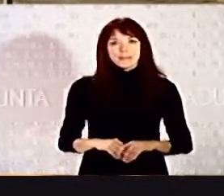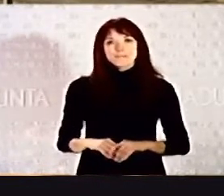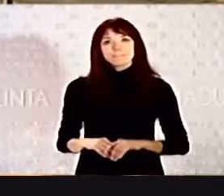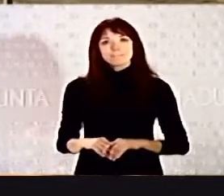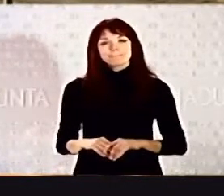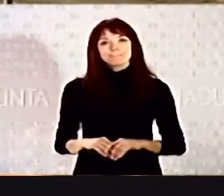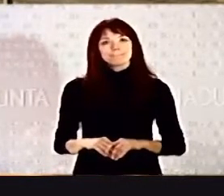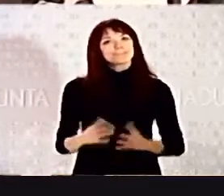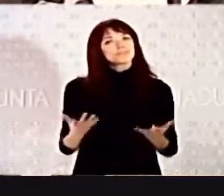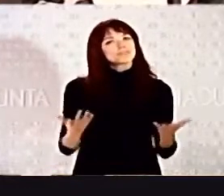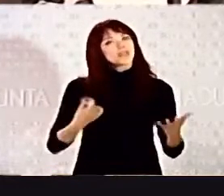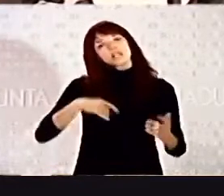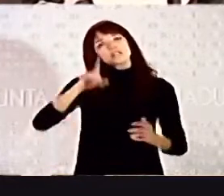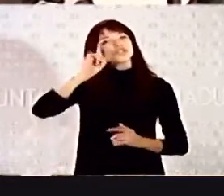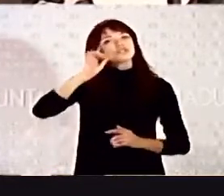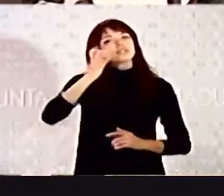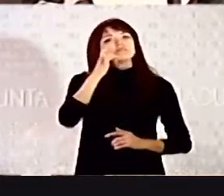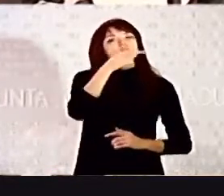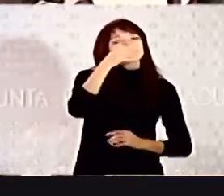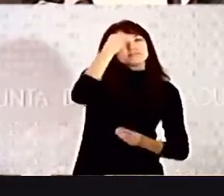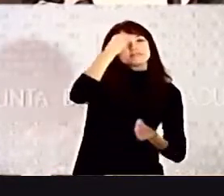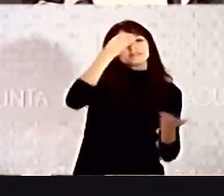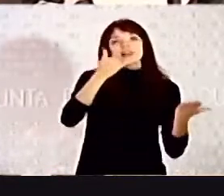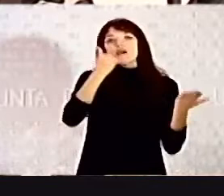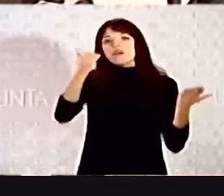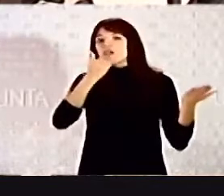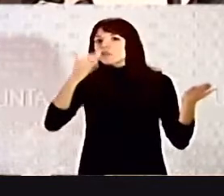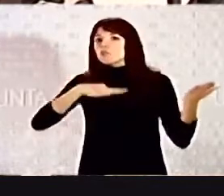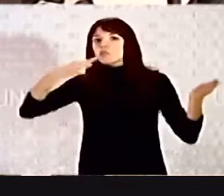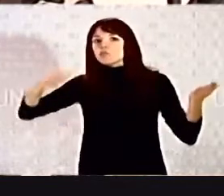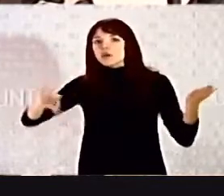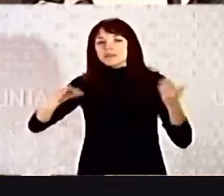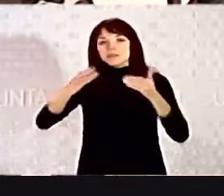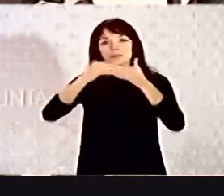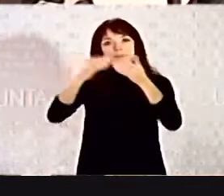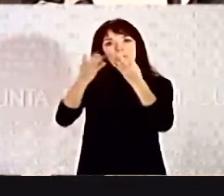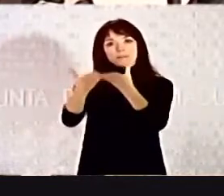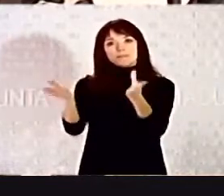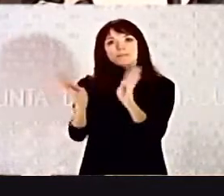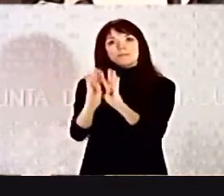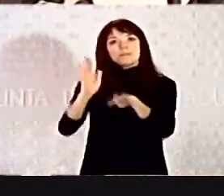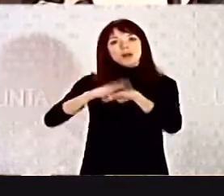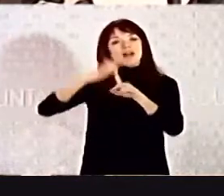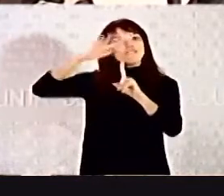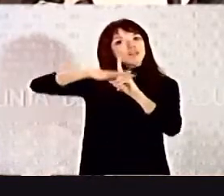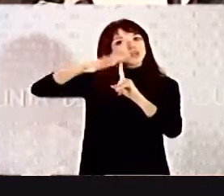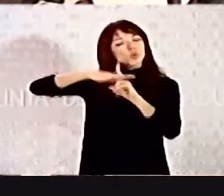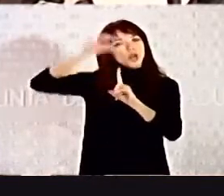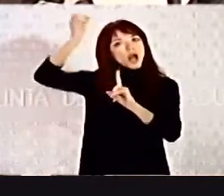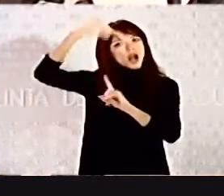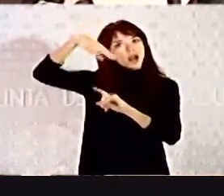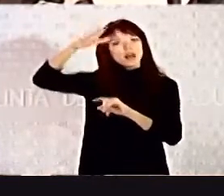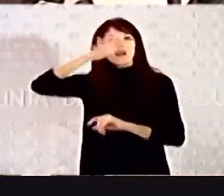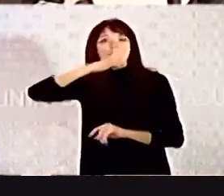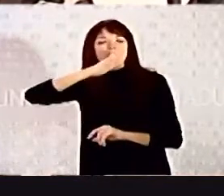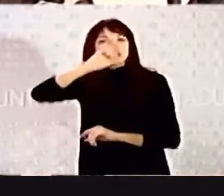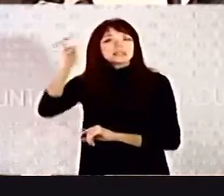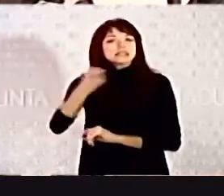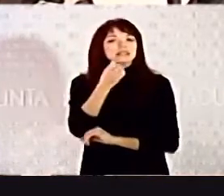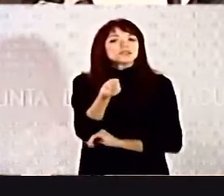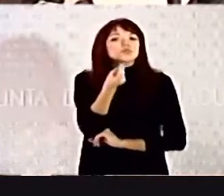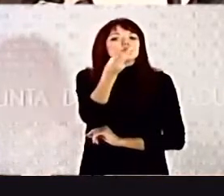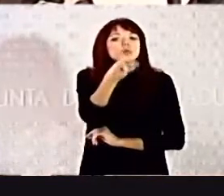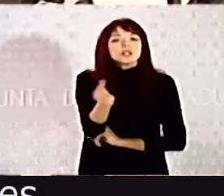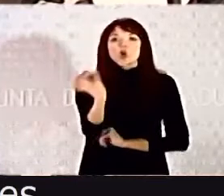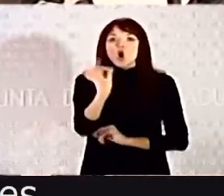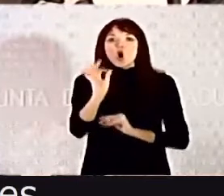No sé si tienen alguna previsión de posibles beneficiarios en los mínimos vitales o el número de los que se han beneficiado de estas ayudas en la